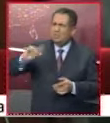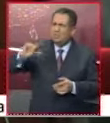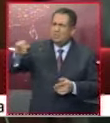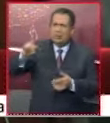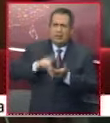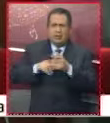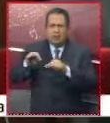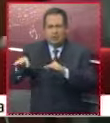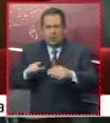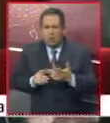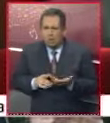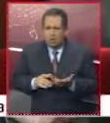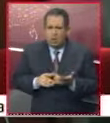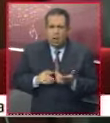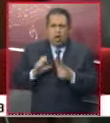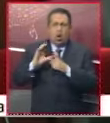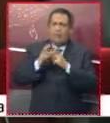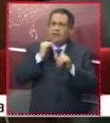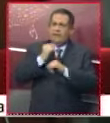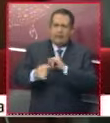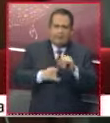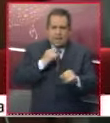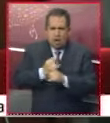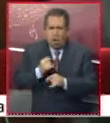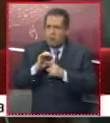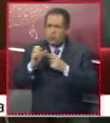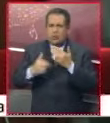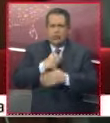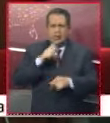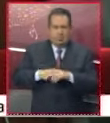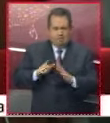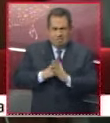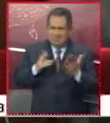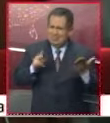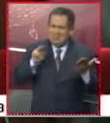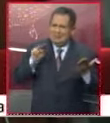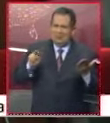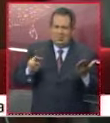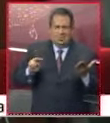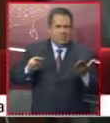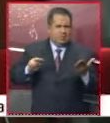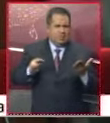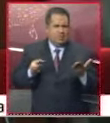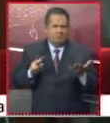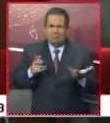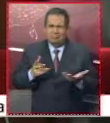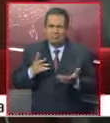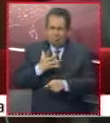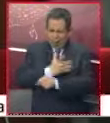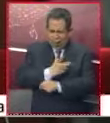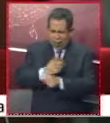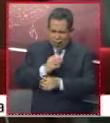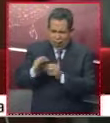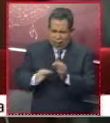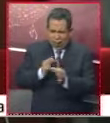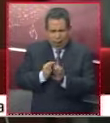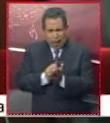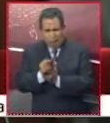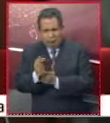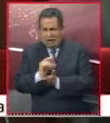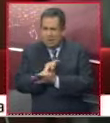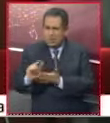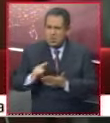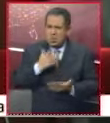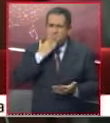comisiones internacionales o en comisiones nacionales, lo único que puede pensar es que el concepto de integridad no está entre